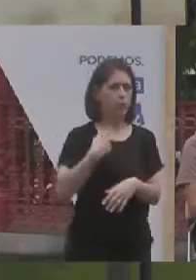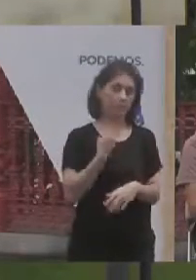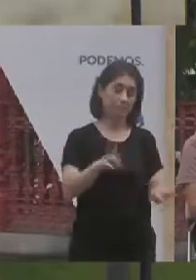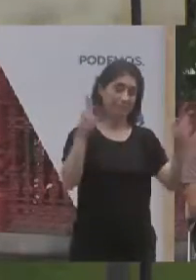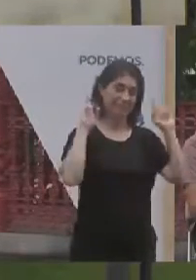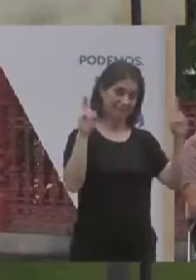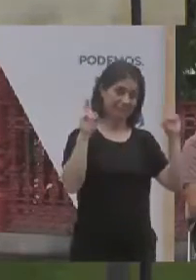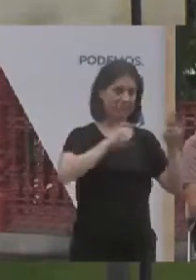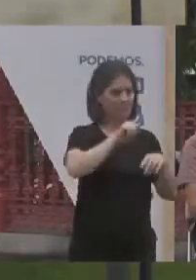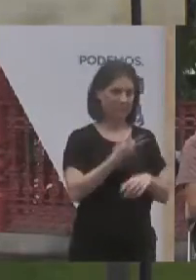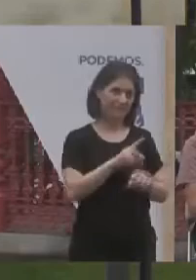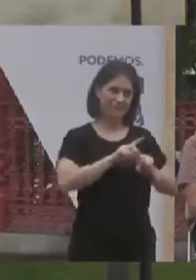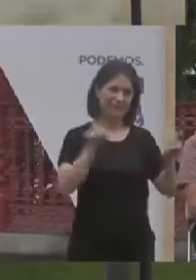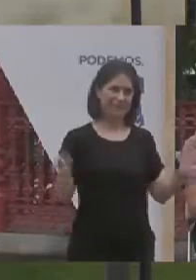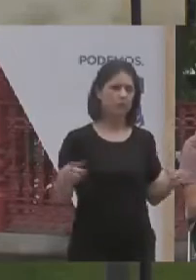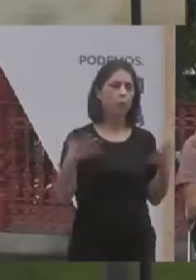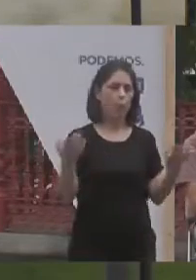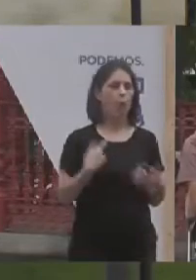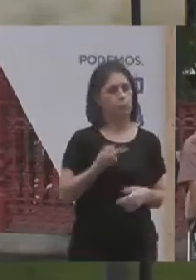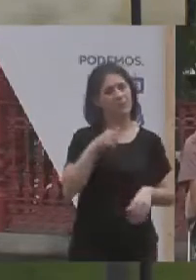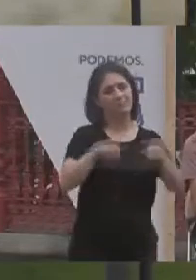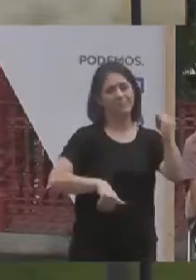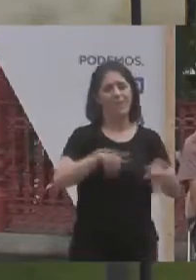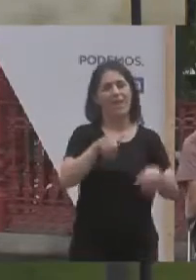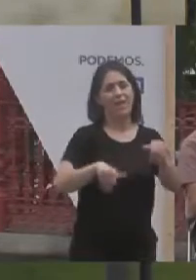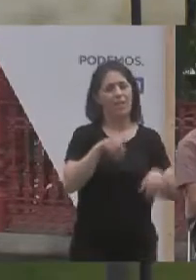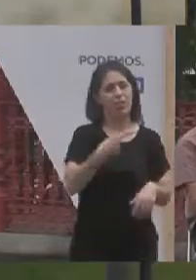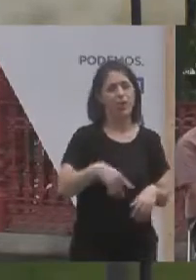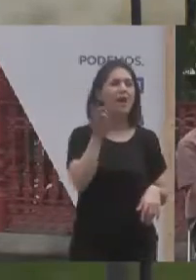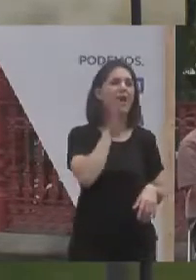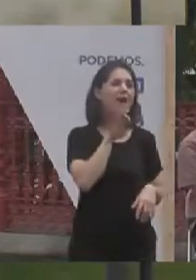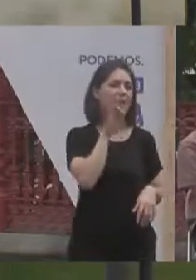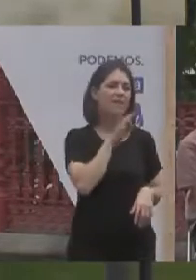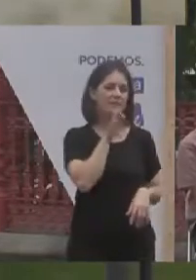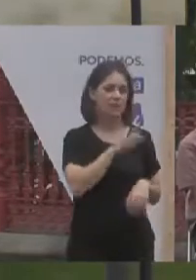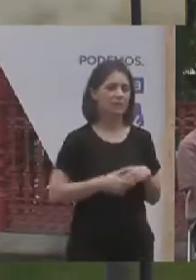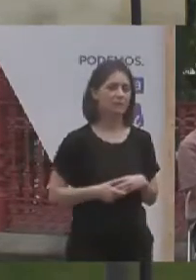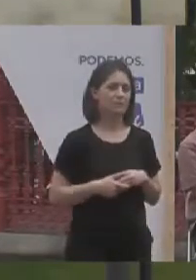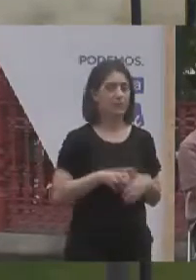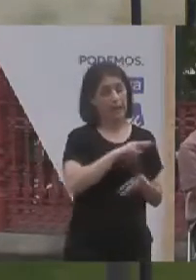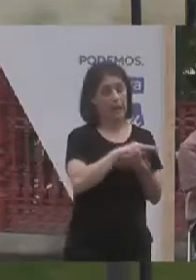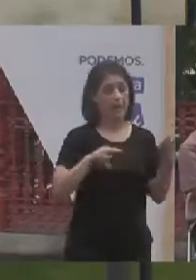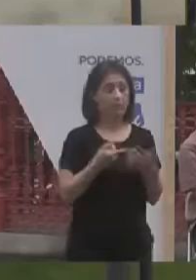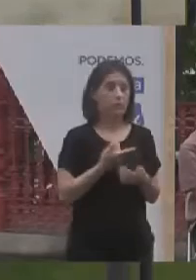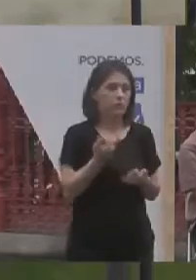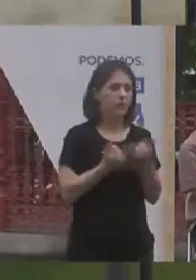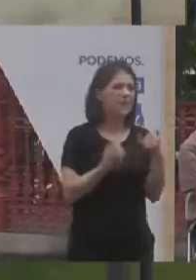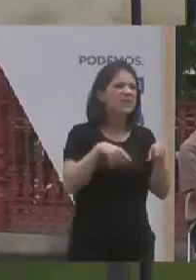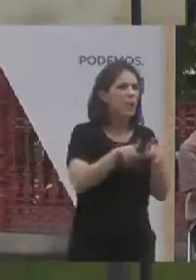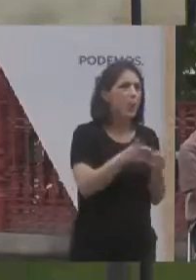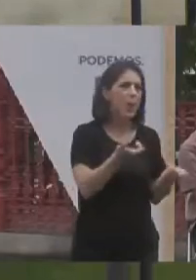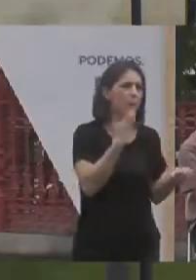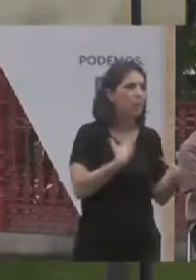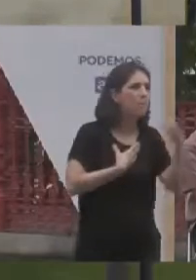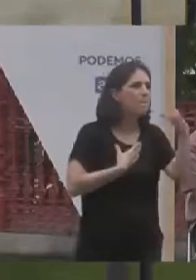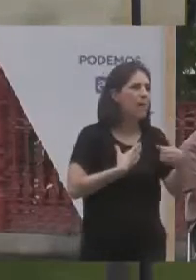tempo descansar a todas, que será as galegas. Entón, como esa pinga que cae